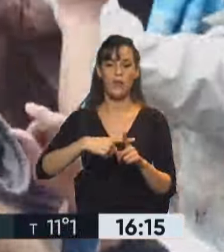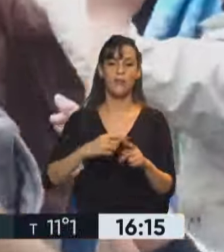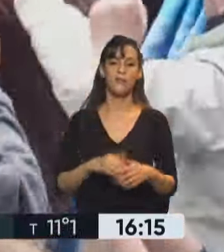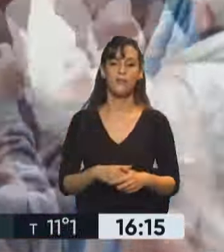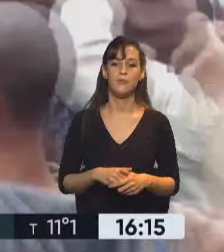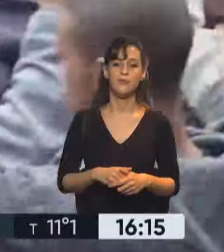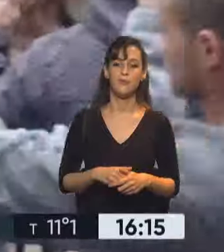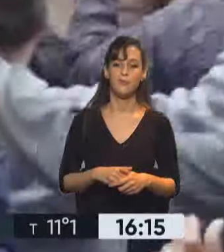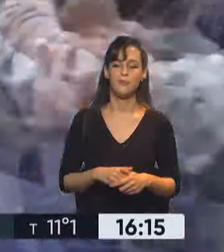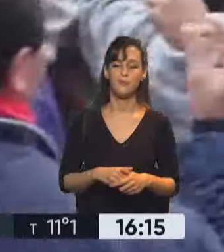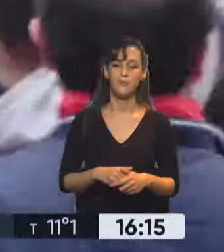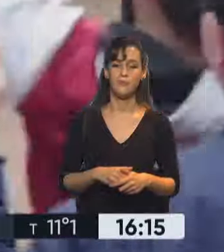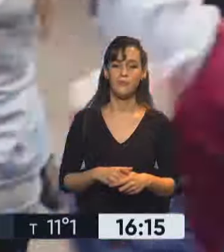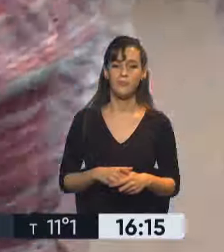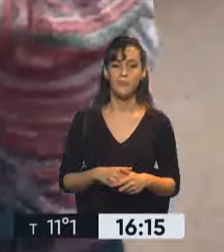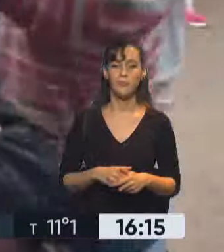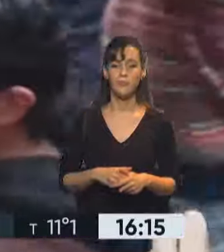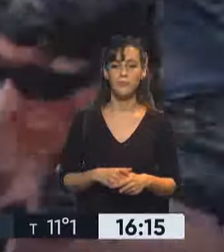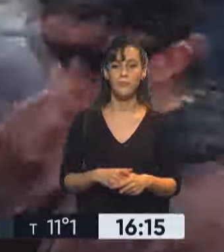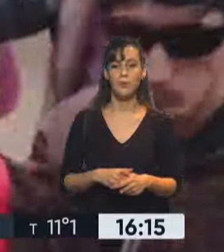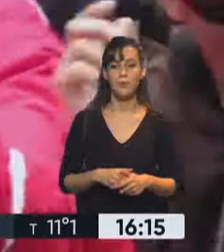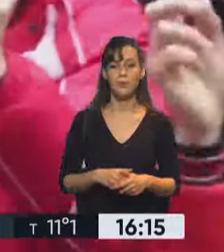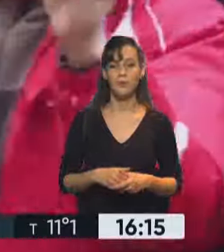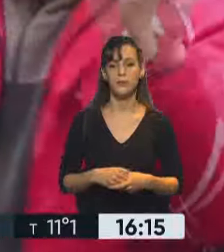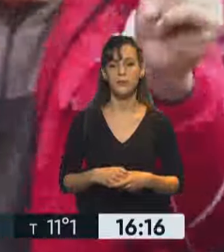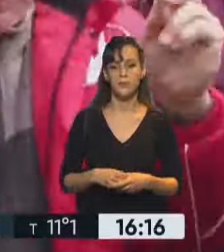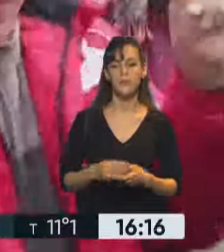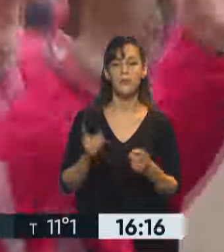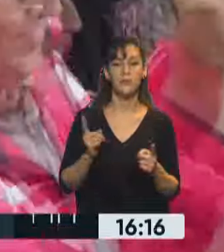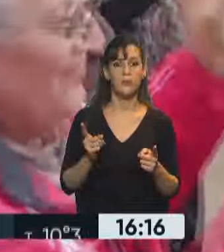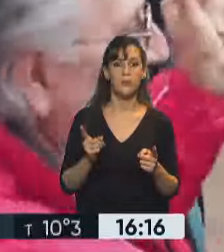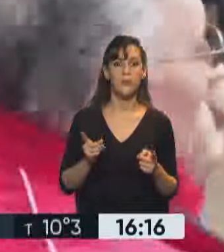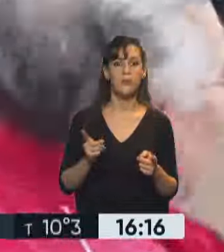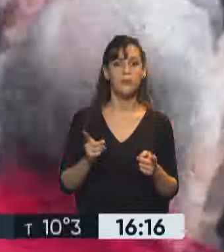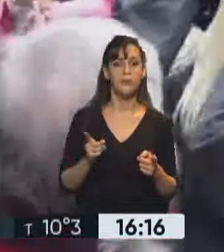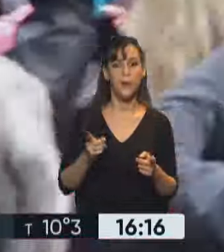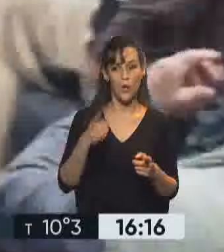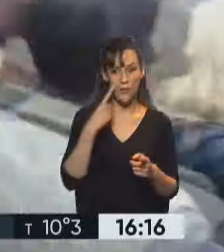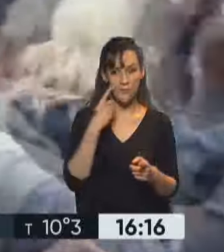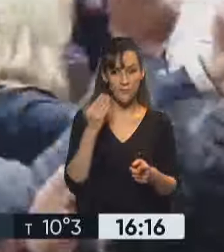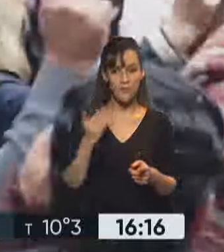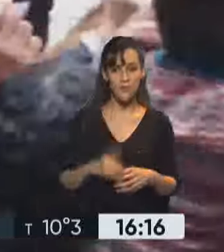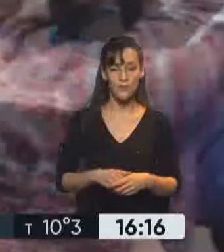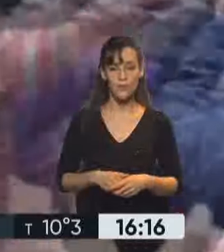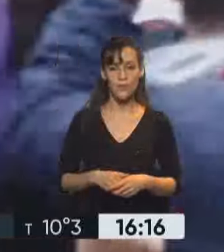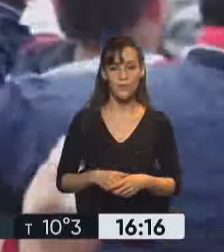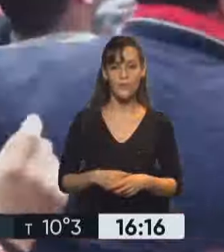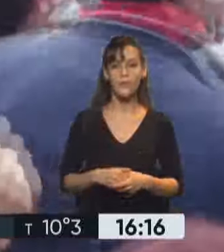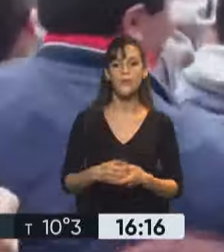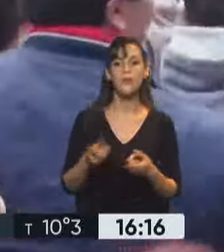acercarnos un poquito. ¿Cómo está la luz ahí? No lo sé, porque nos queda el sol atrás. Si querés venir, Tere, para este lado, mirá. Pasamos, esto es televisión en